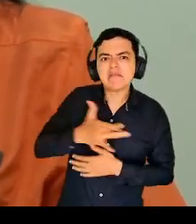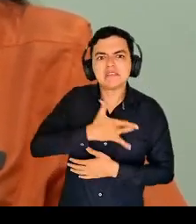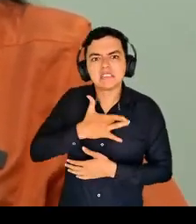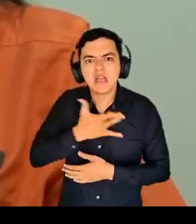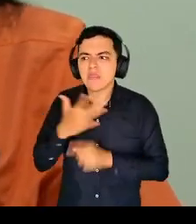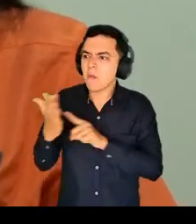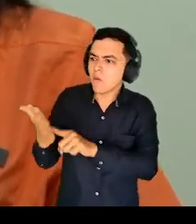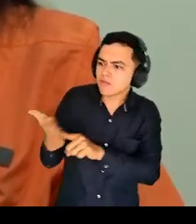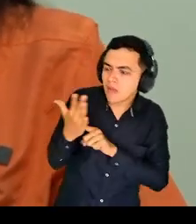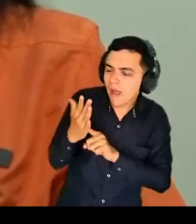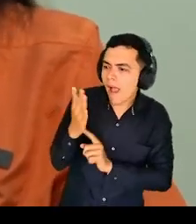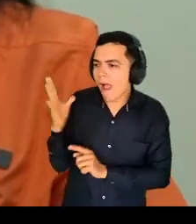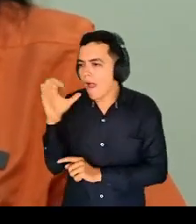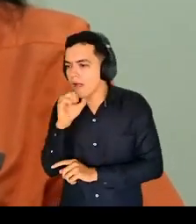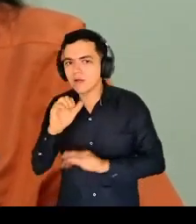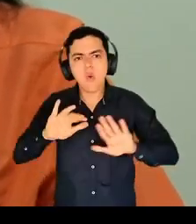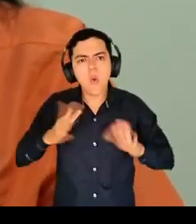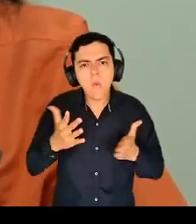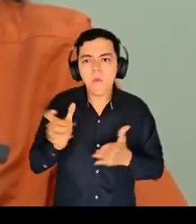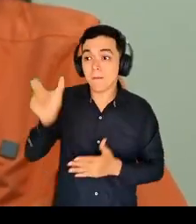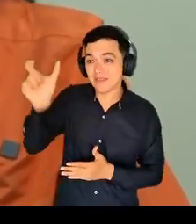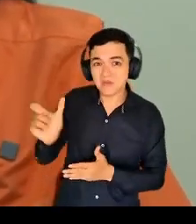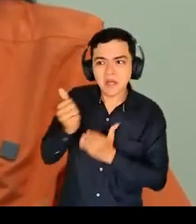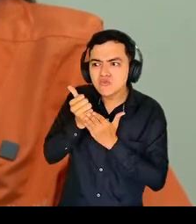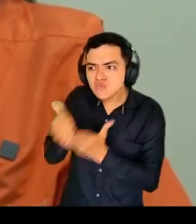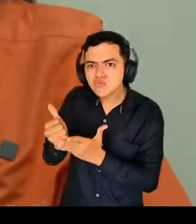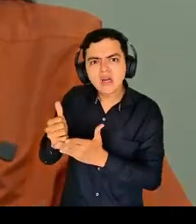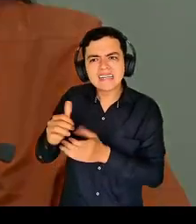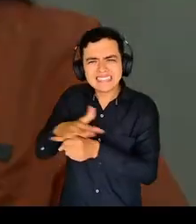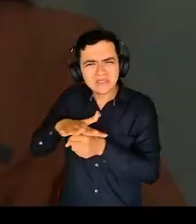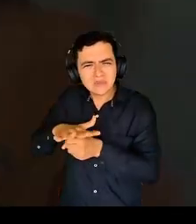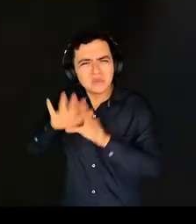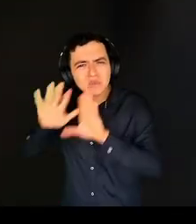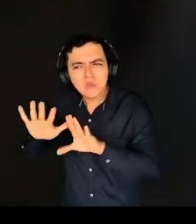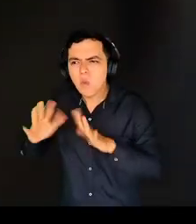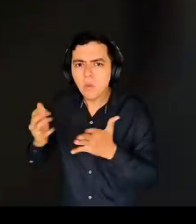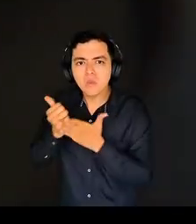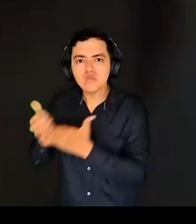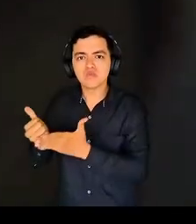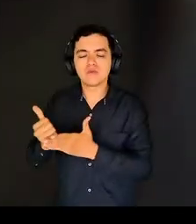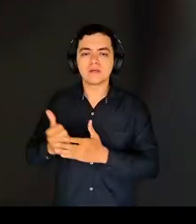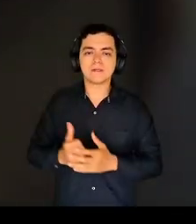una u otra forma podemos ayudar a las personas que están pasando por esta situación.